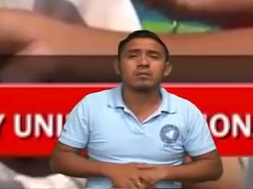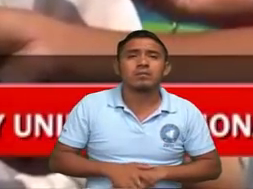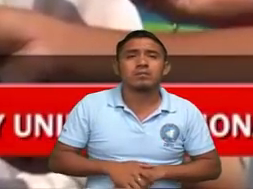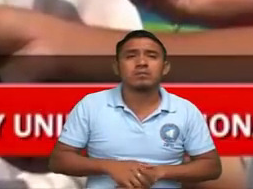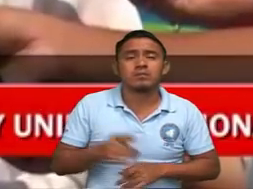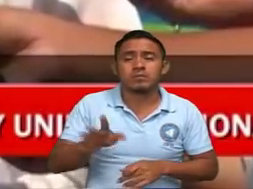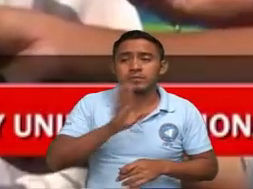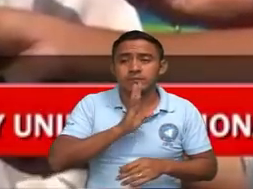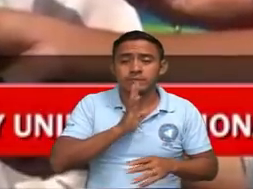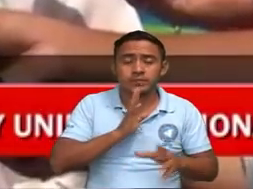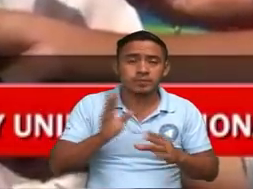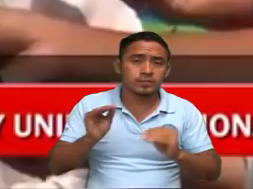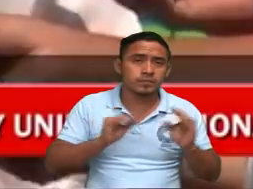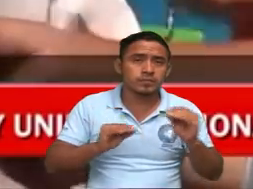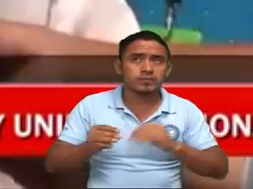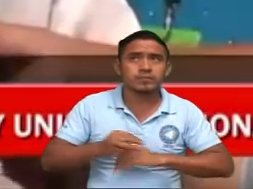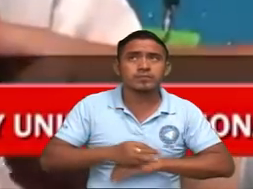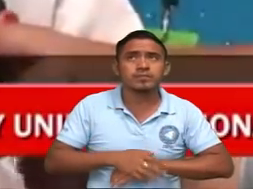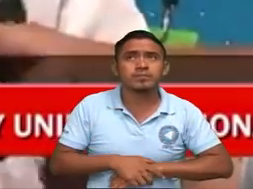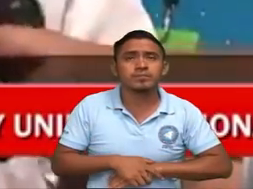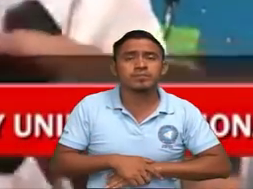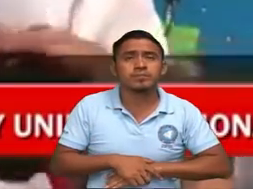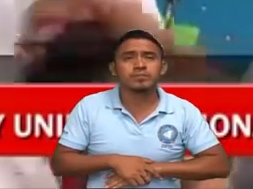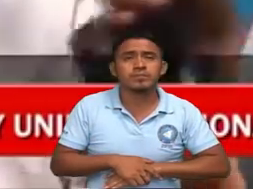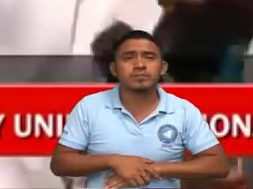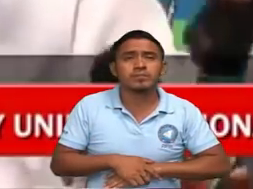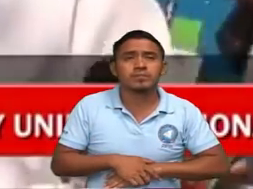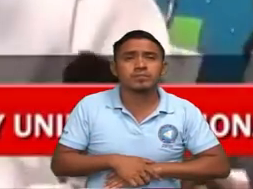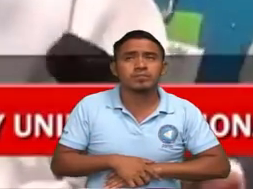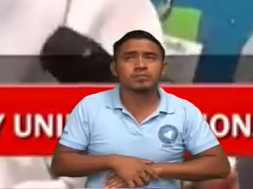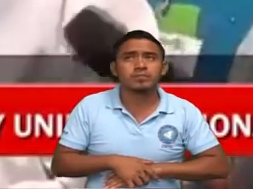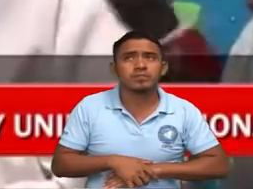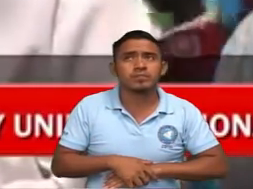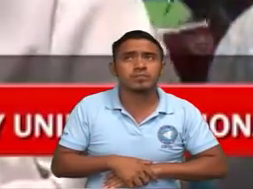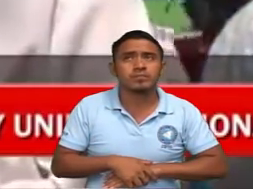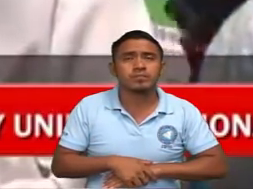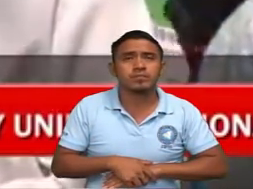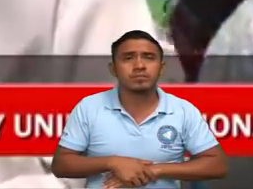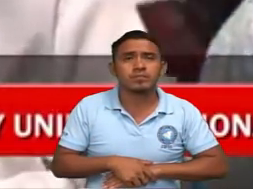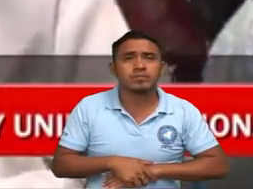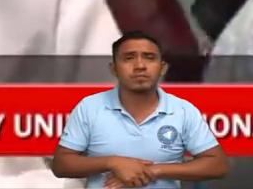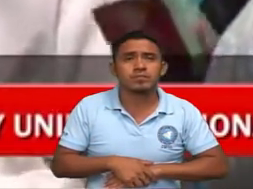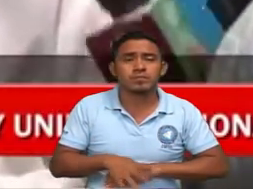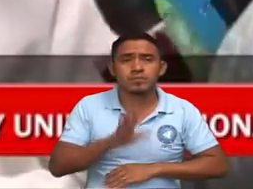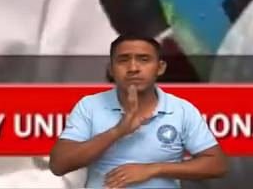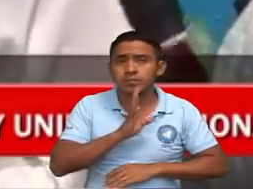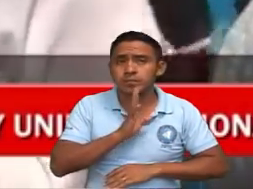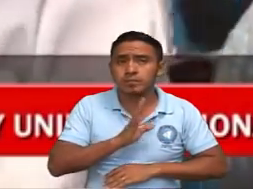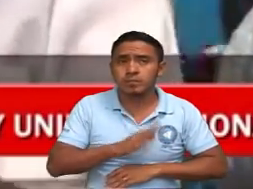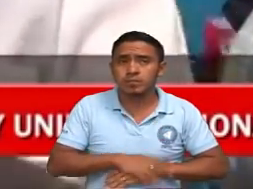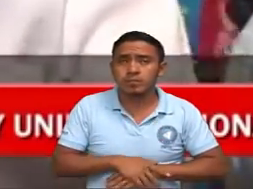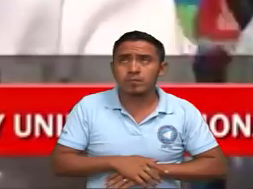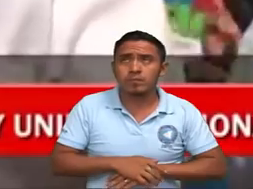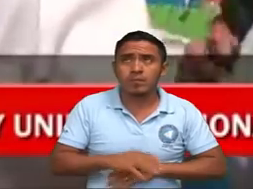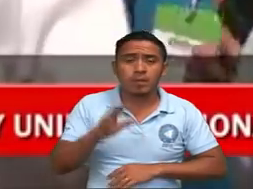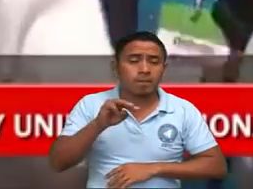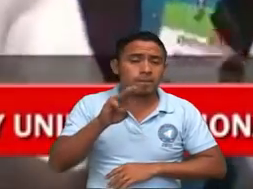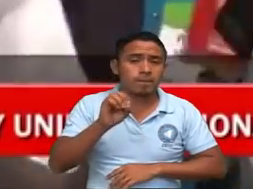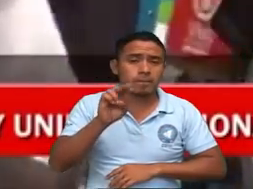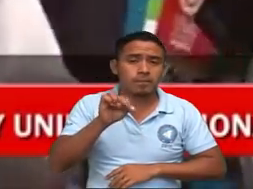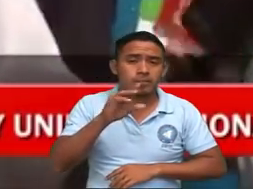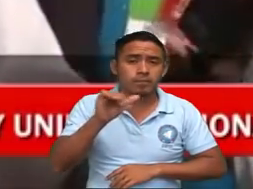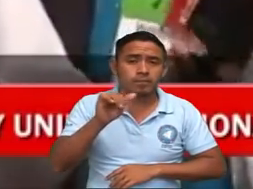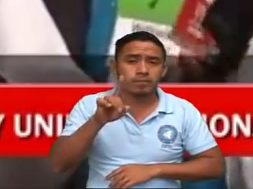de negociación. Gracias. Eran las palabras del canciller de la República,